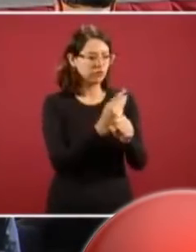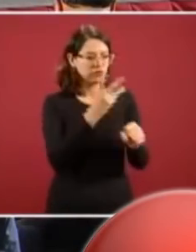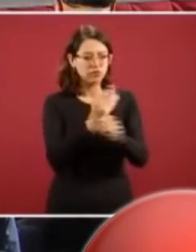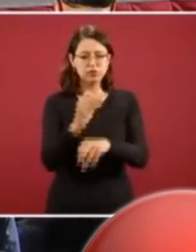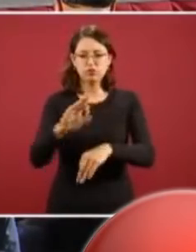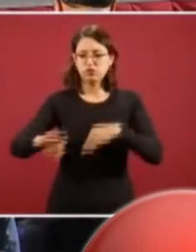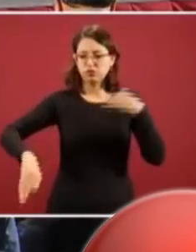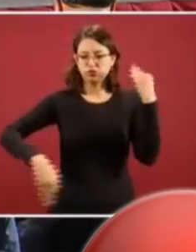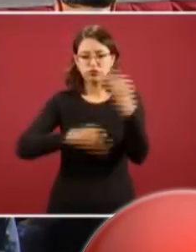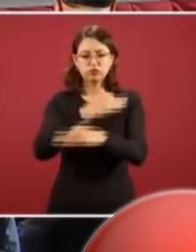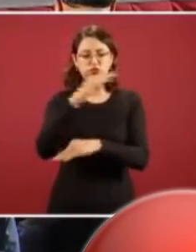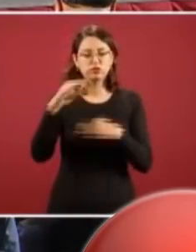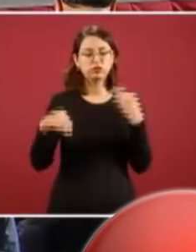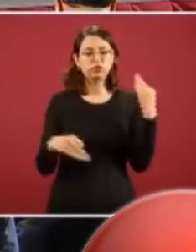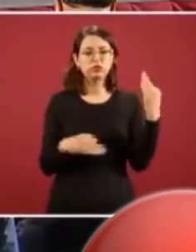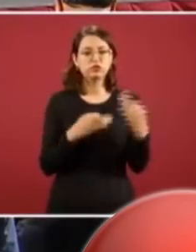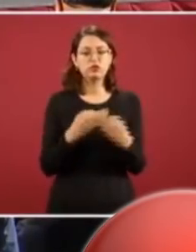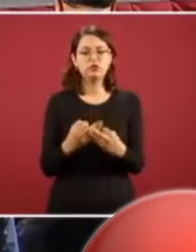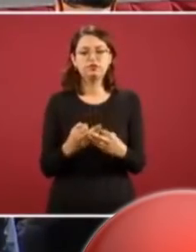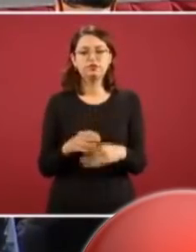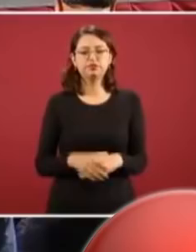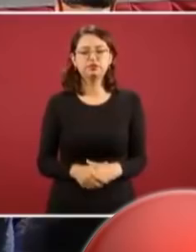los